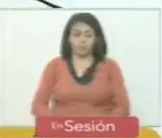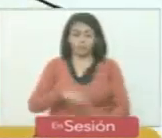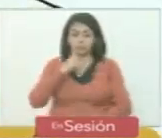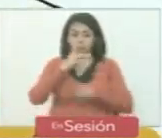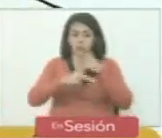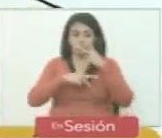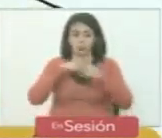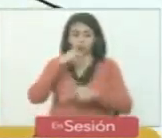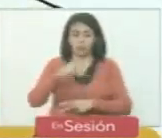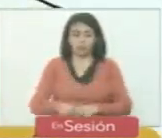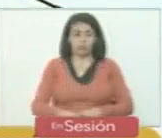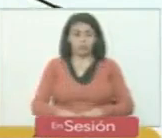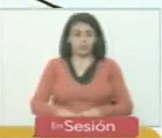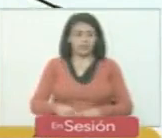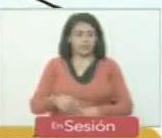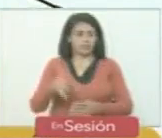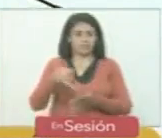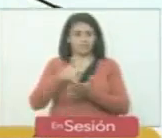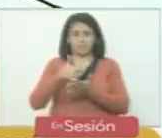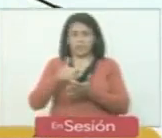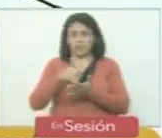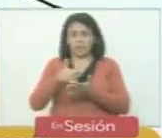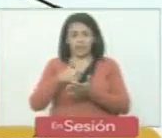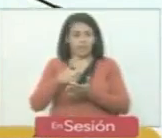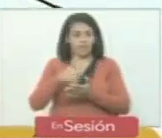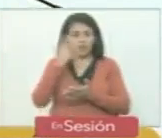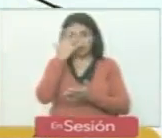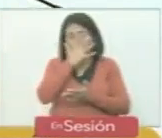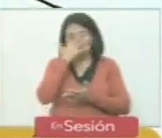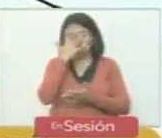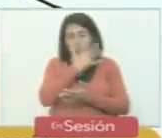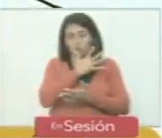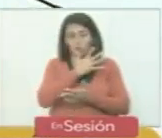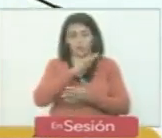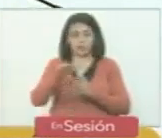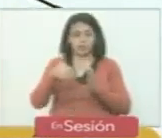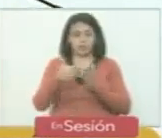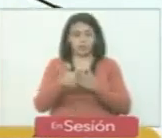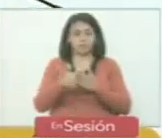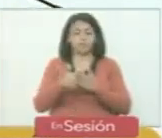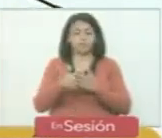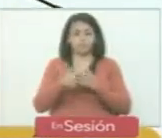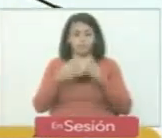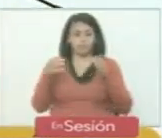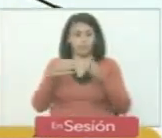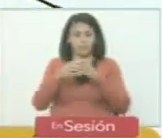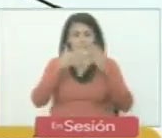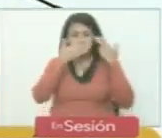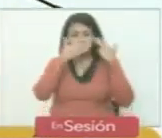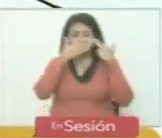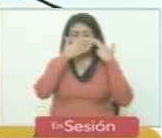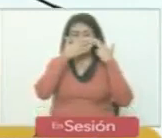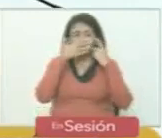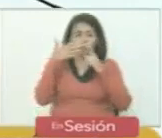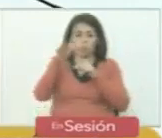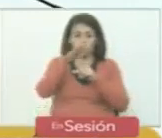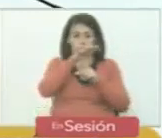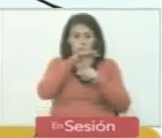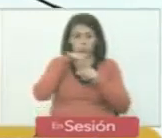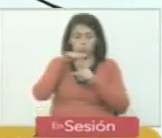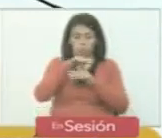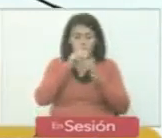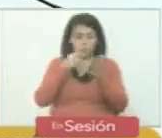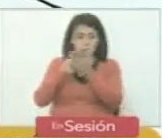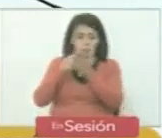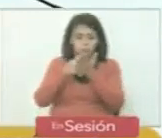política, de inseguridad, abigeato, cuatrerismo, secuestro y extorsiones.